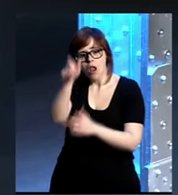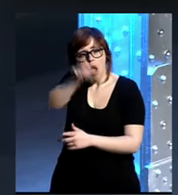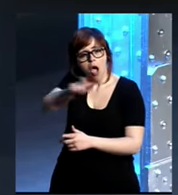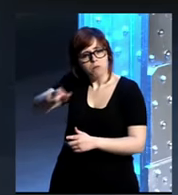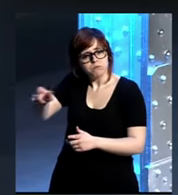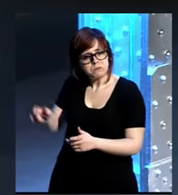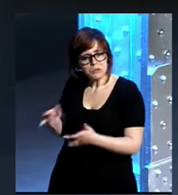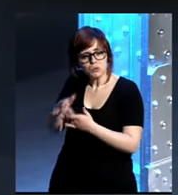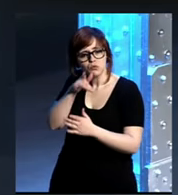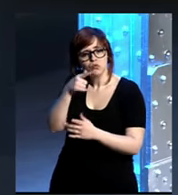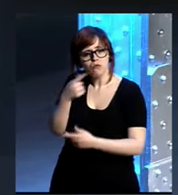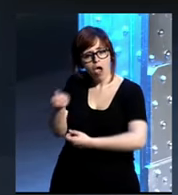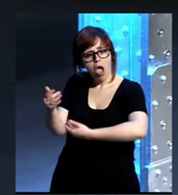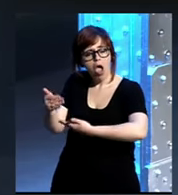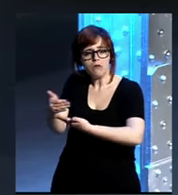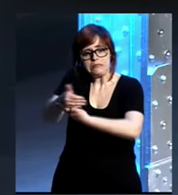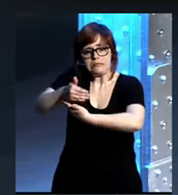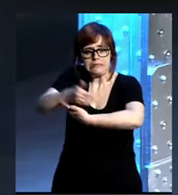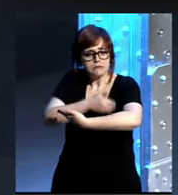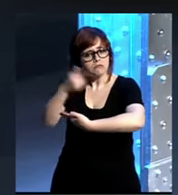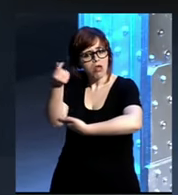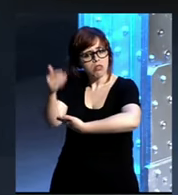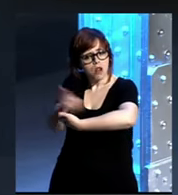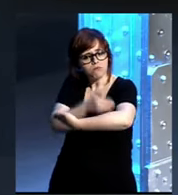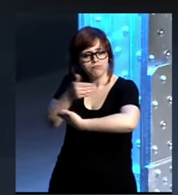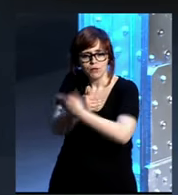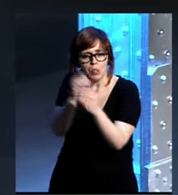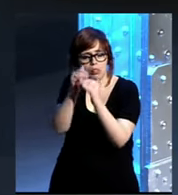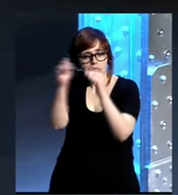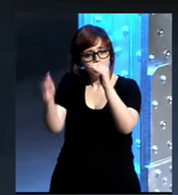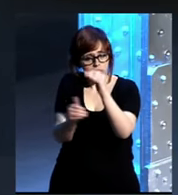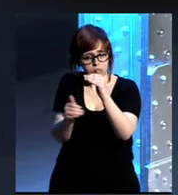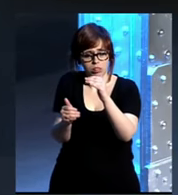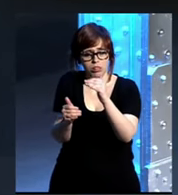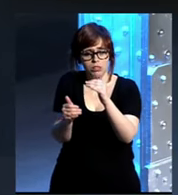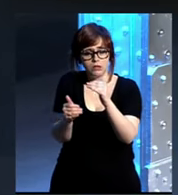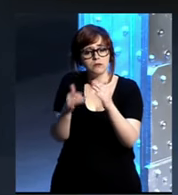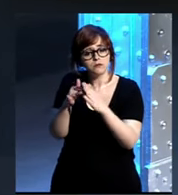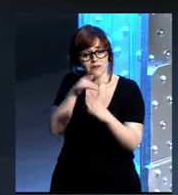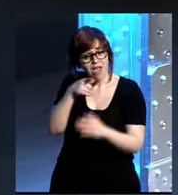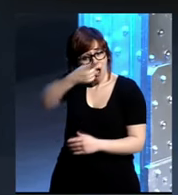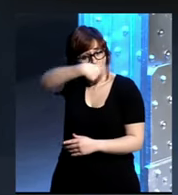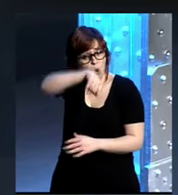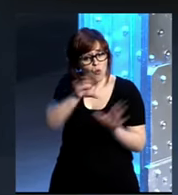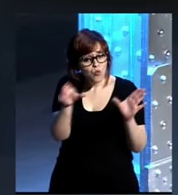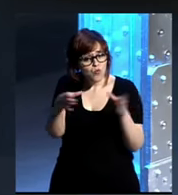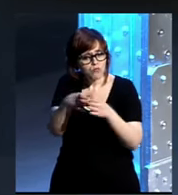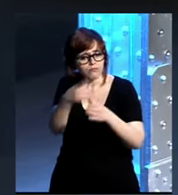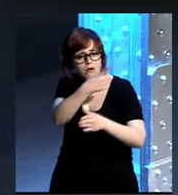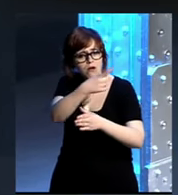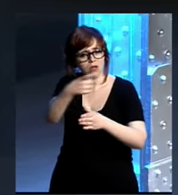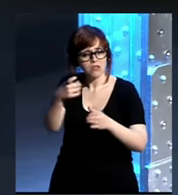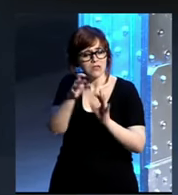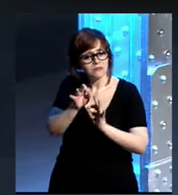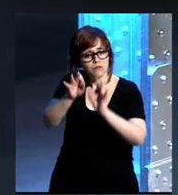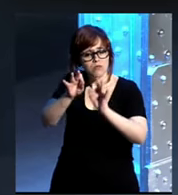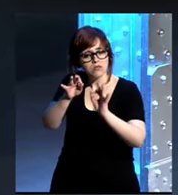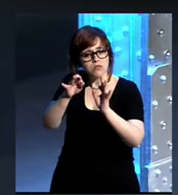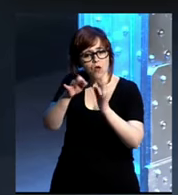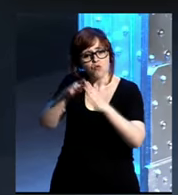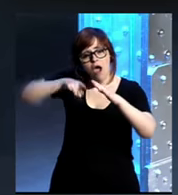necesitan que a través de la generación de económica de negocios, pues esto les va a ayudar a crecer y a